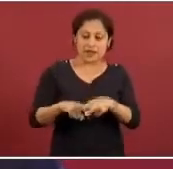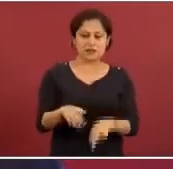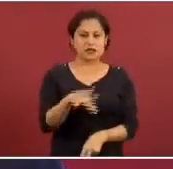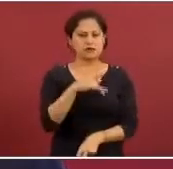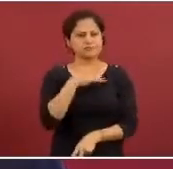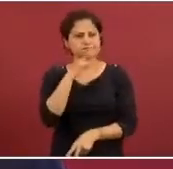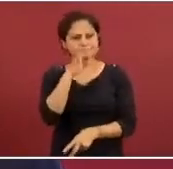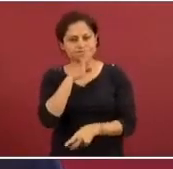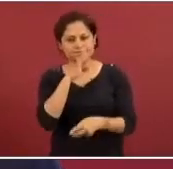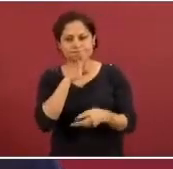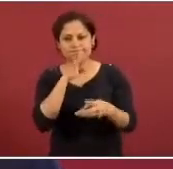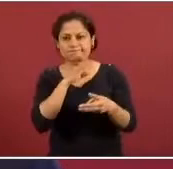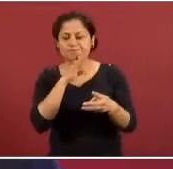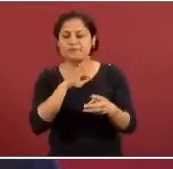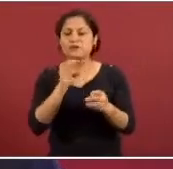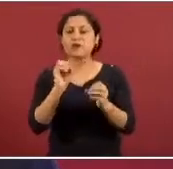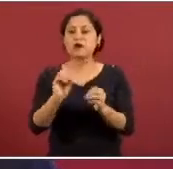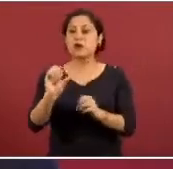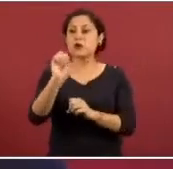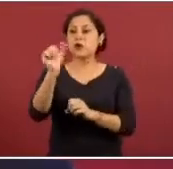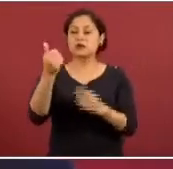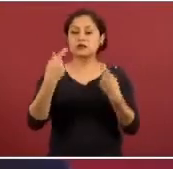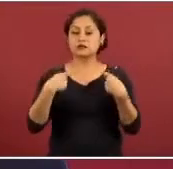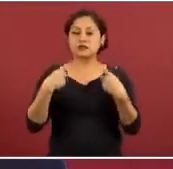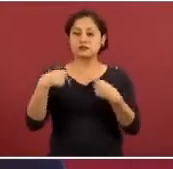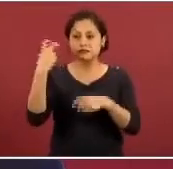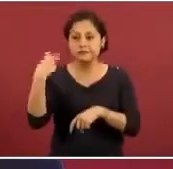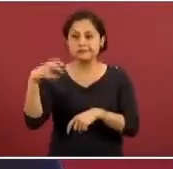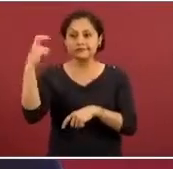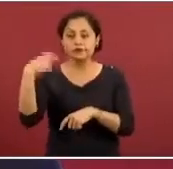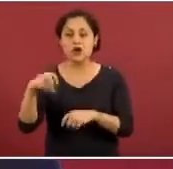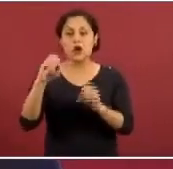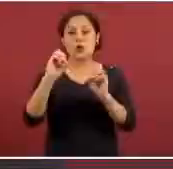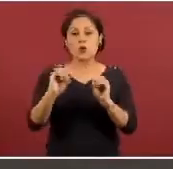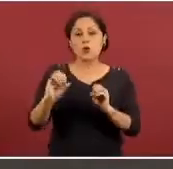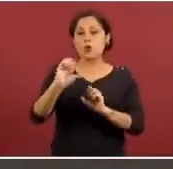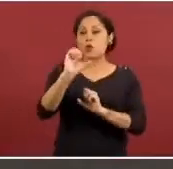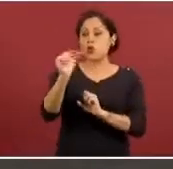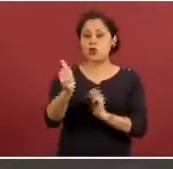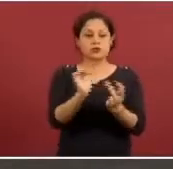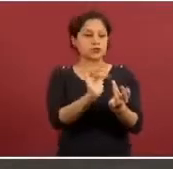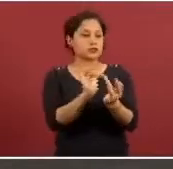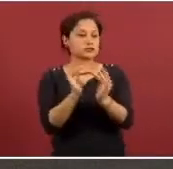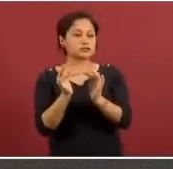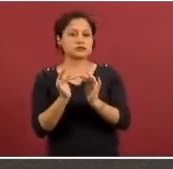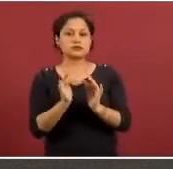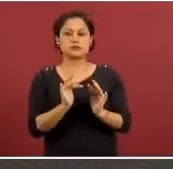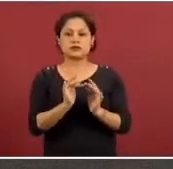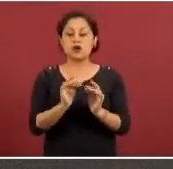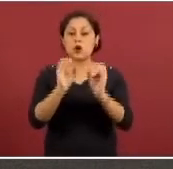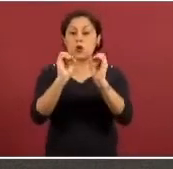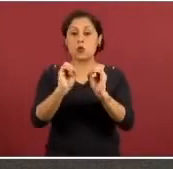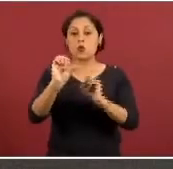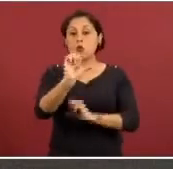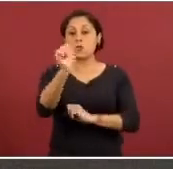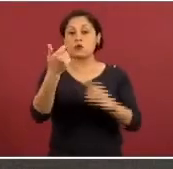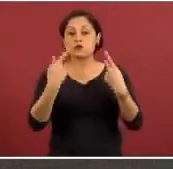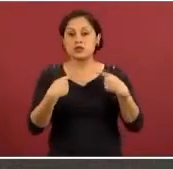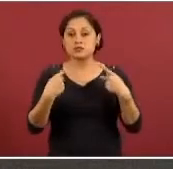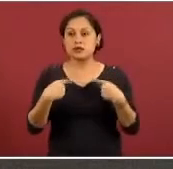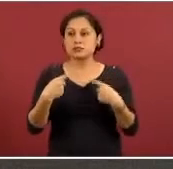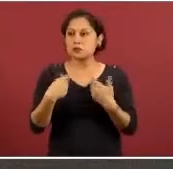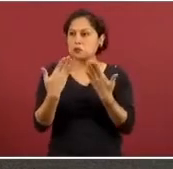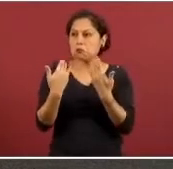para los casos importados como aquellos asociados a importación y aquellos que no tienen antecedentes de viaje, que ya lo